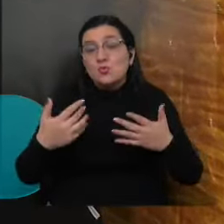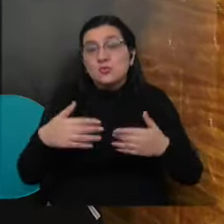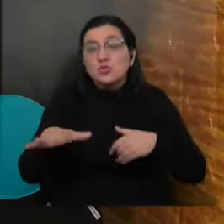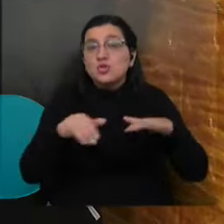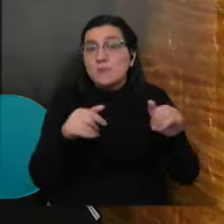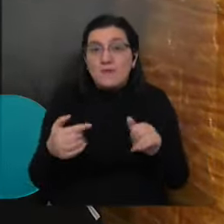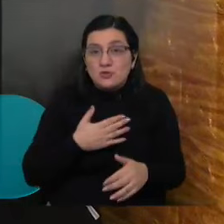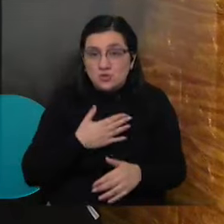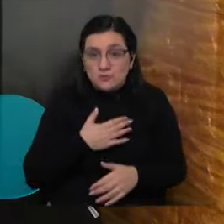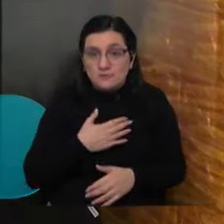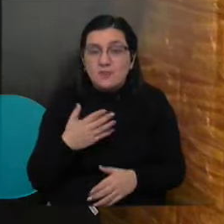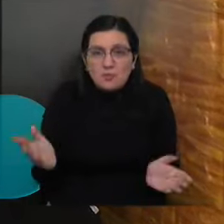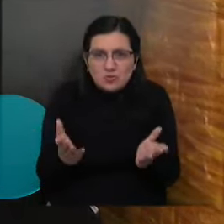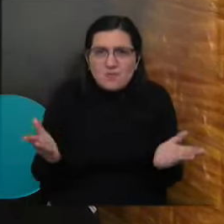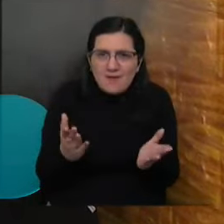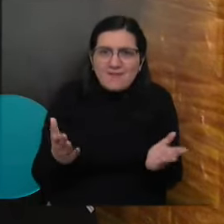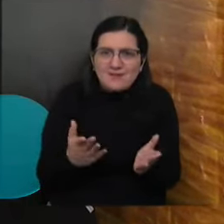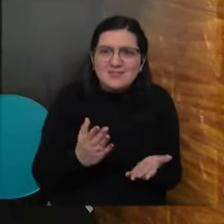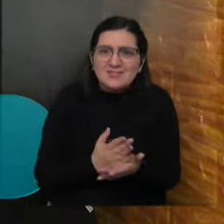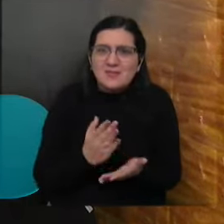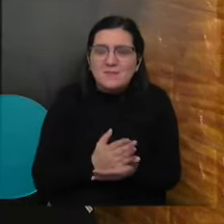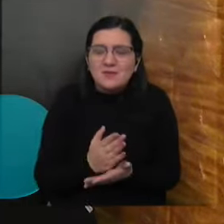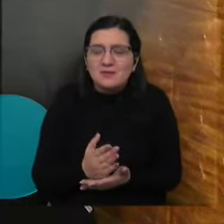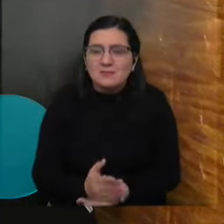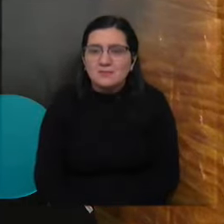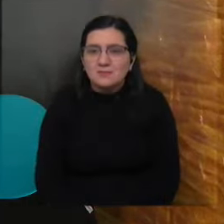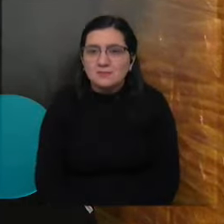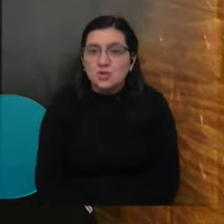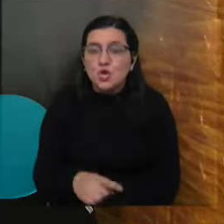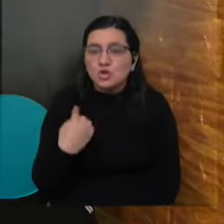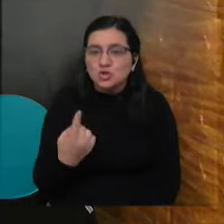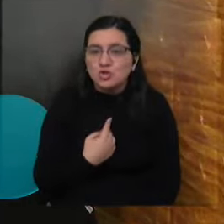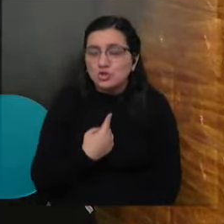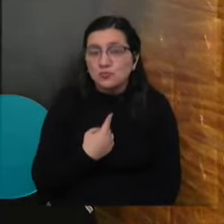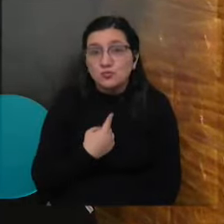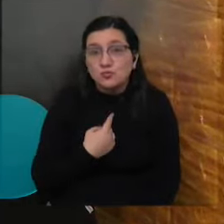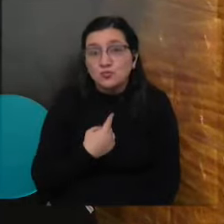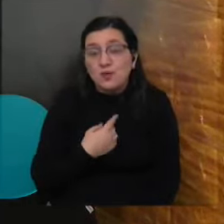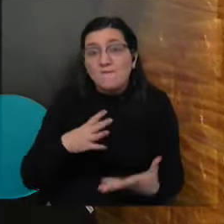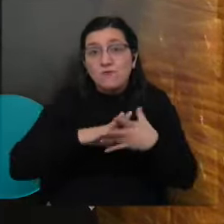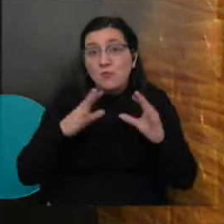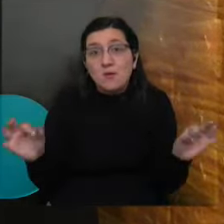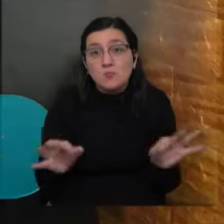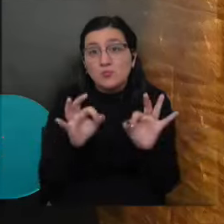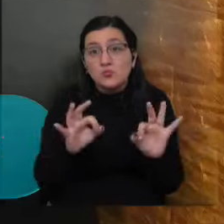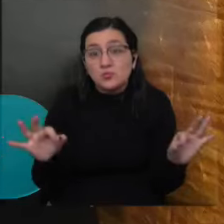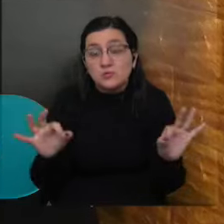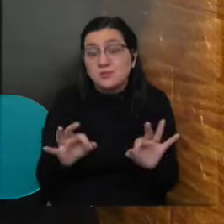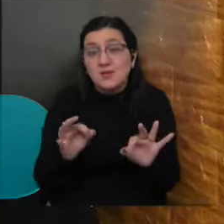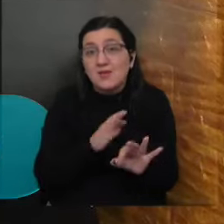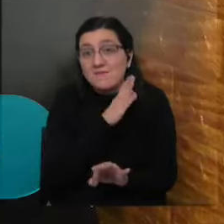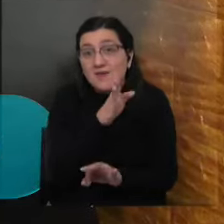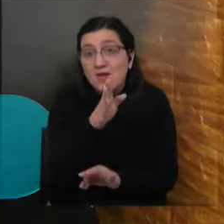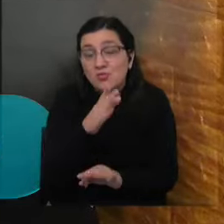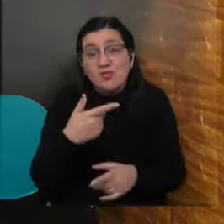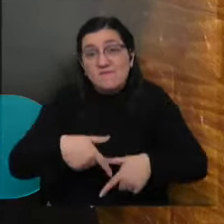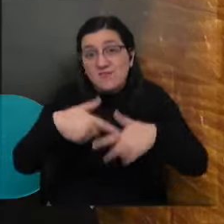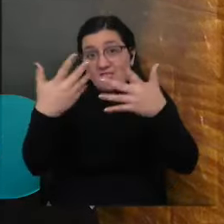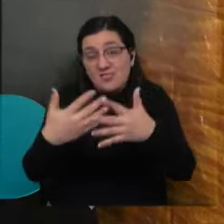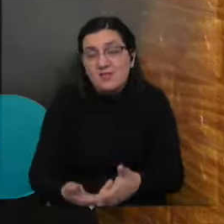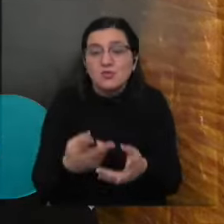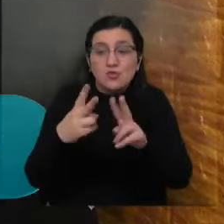me motivaban muchísimo no no siempre partiendo como de la base de nosotros somos un género que que va hacia donde la gente Está celebrando eh